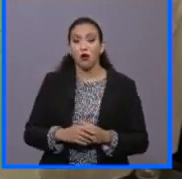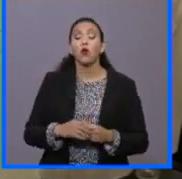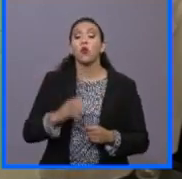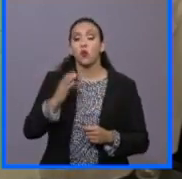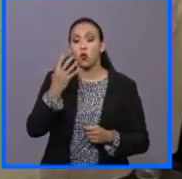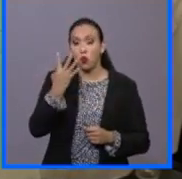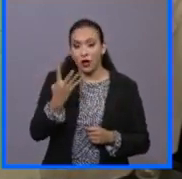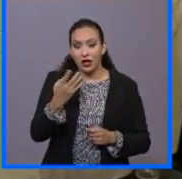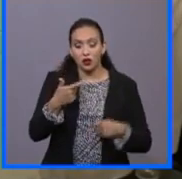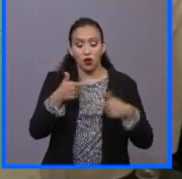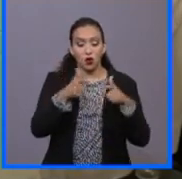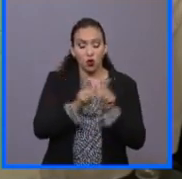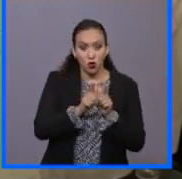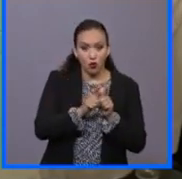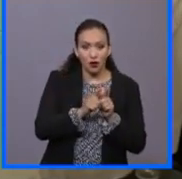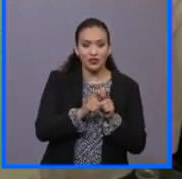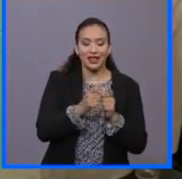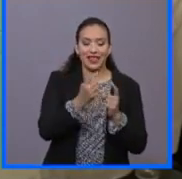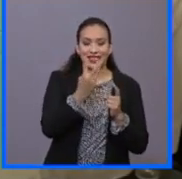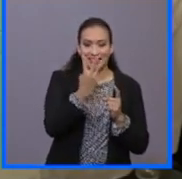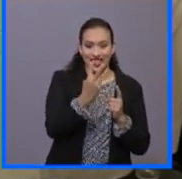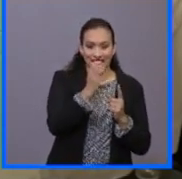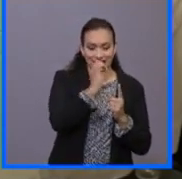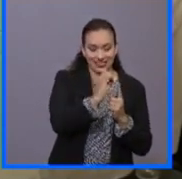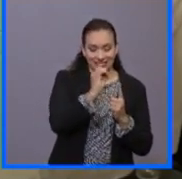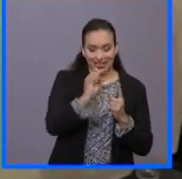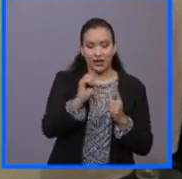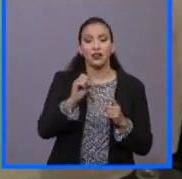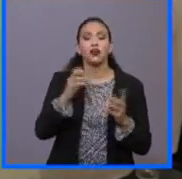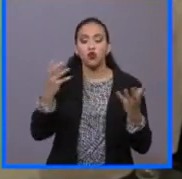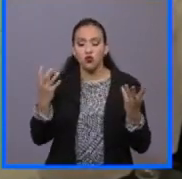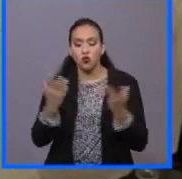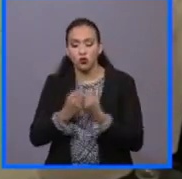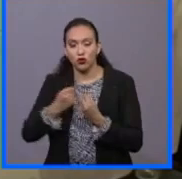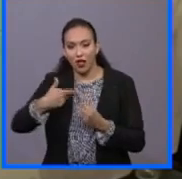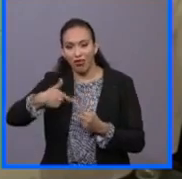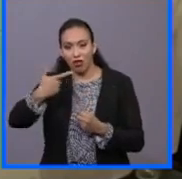grupos de 3 ceros, o sea, 12 ceros.